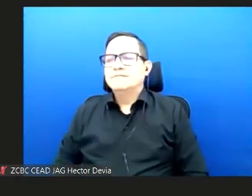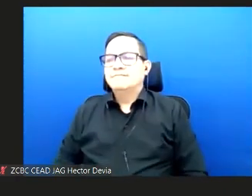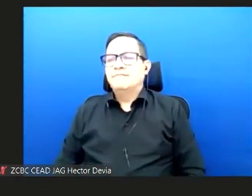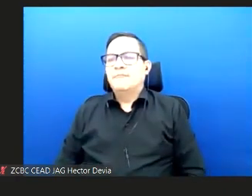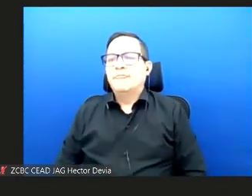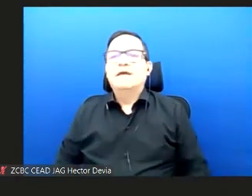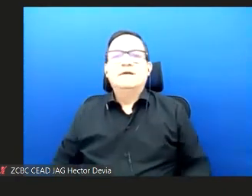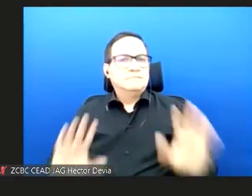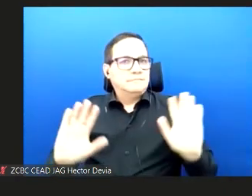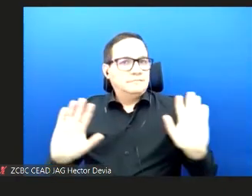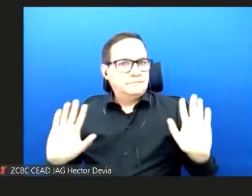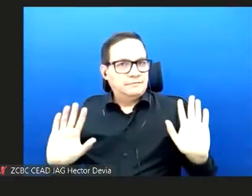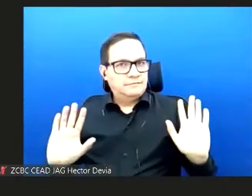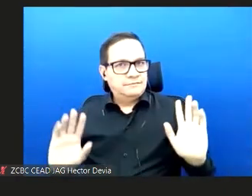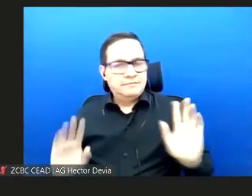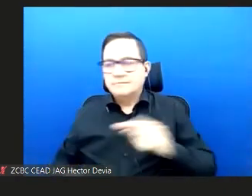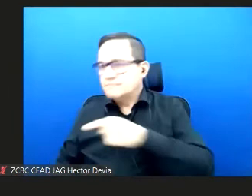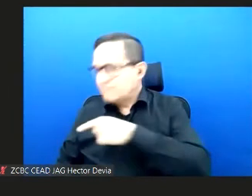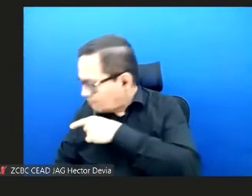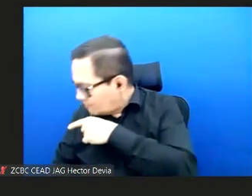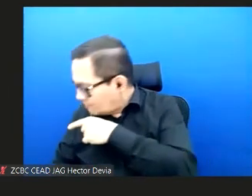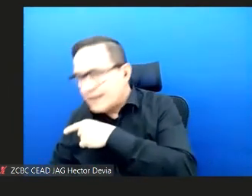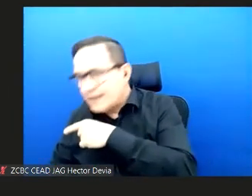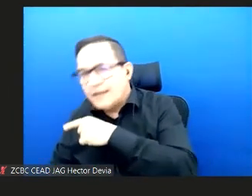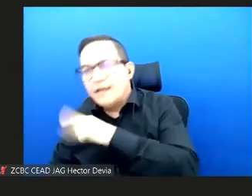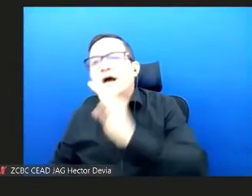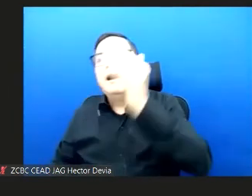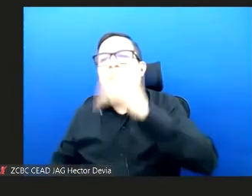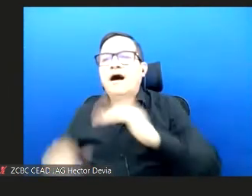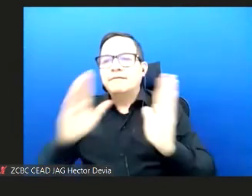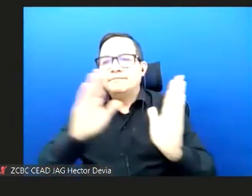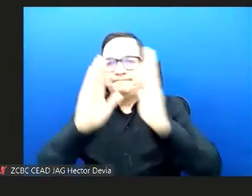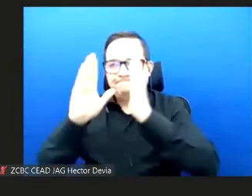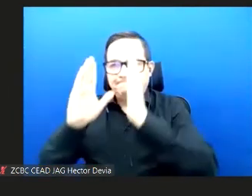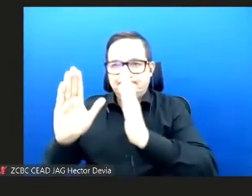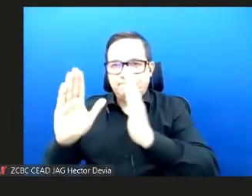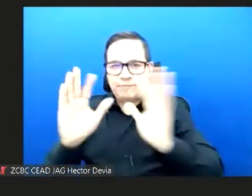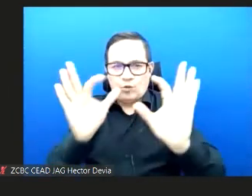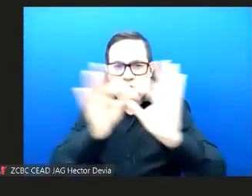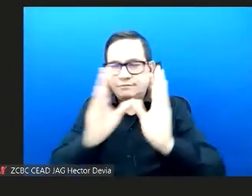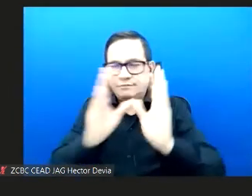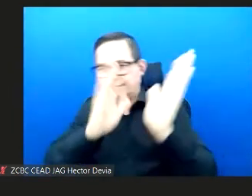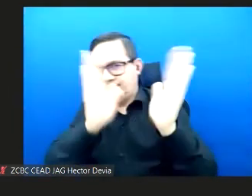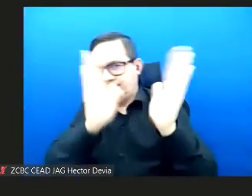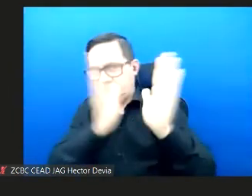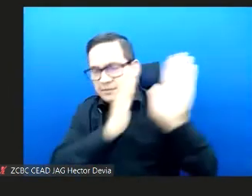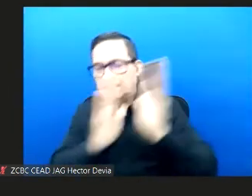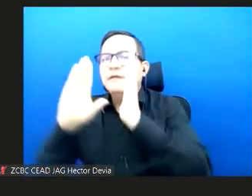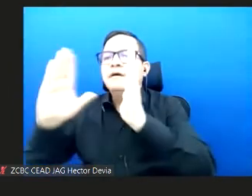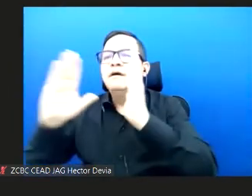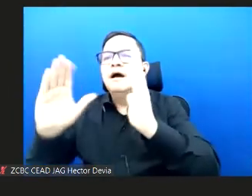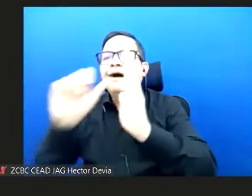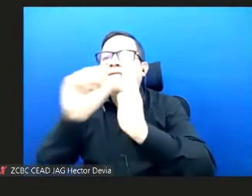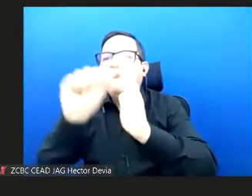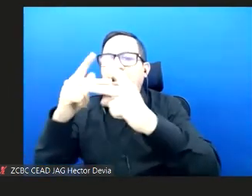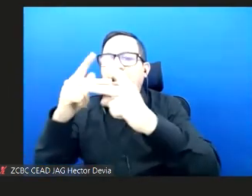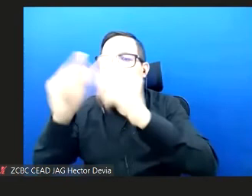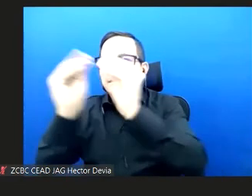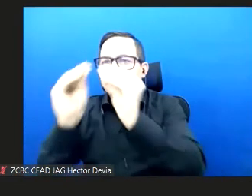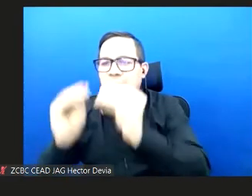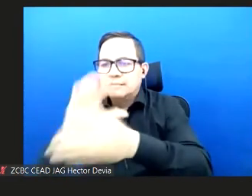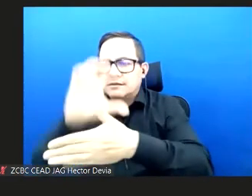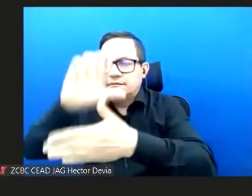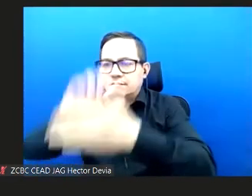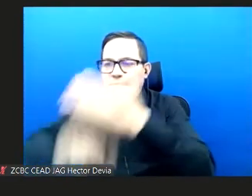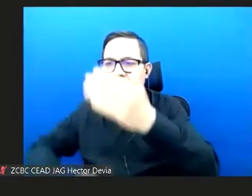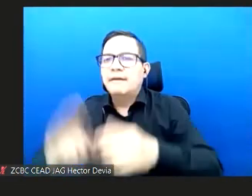Bueno, ahora vamos a hacer nuestra segunda operación, que es A diferencia simétrica B. C,